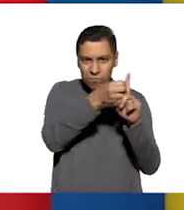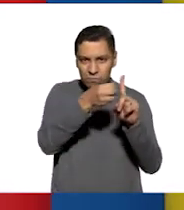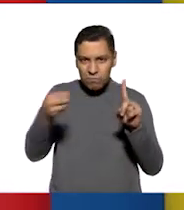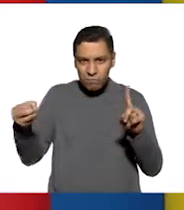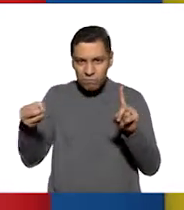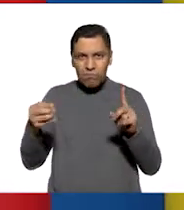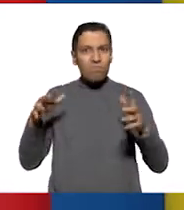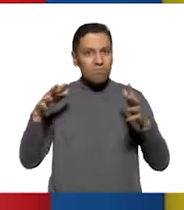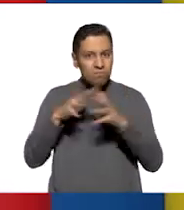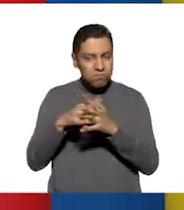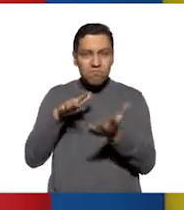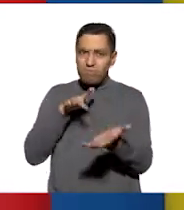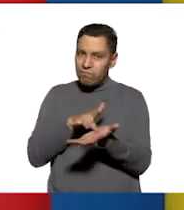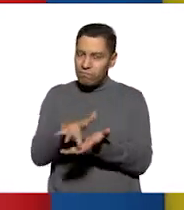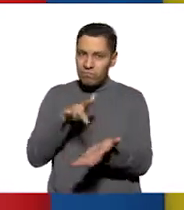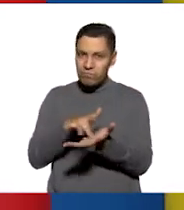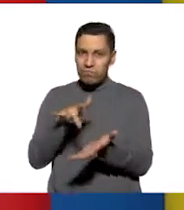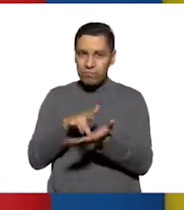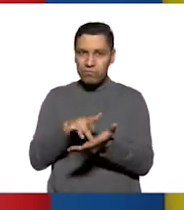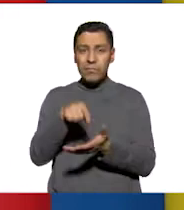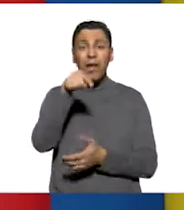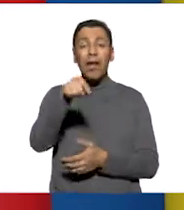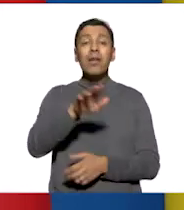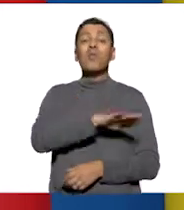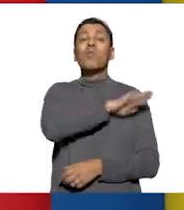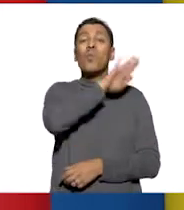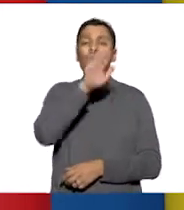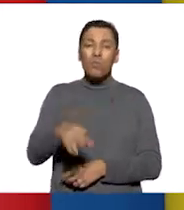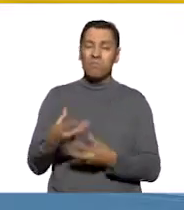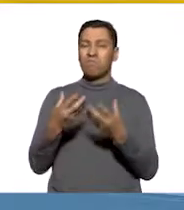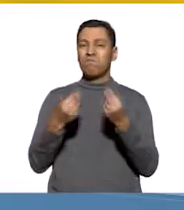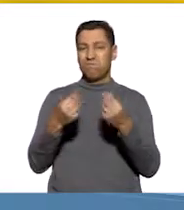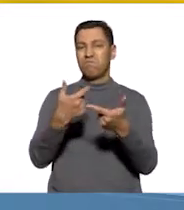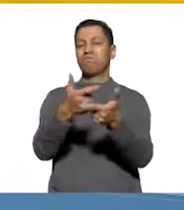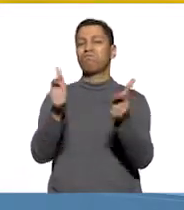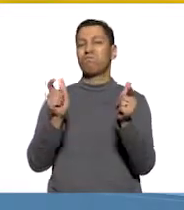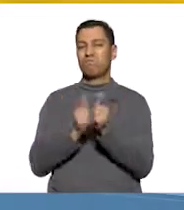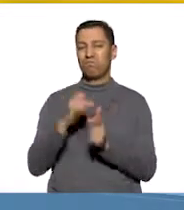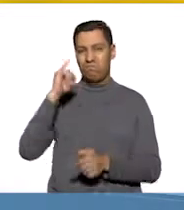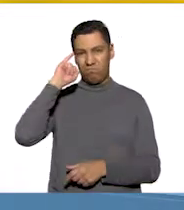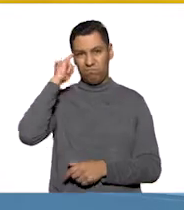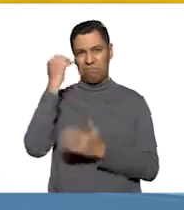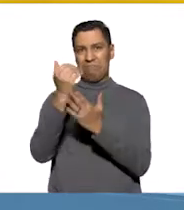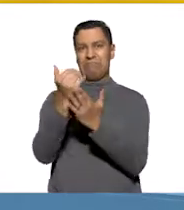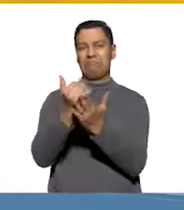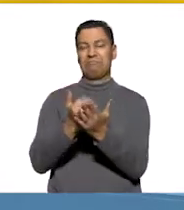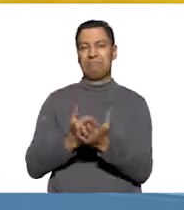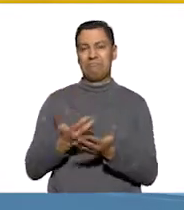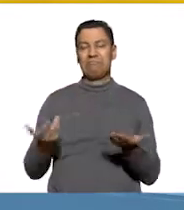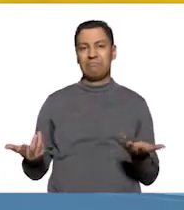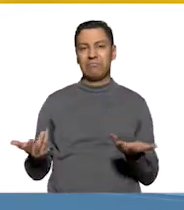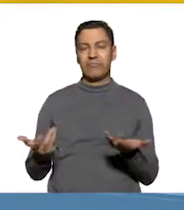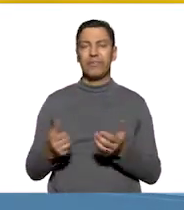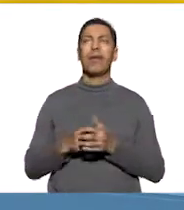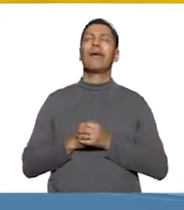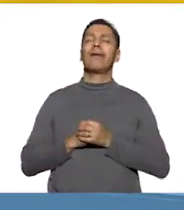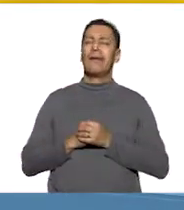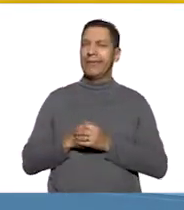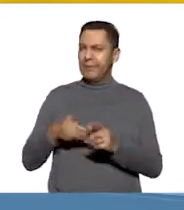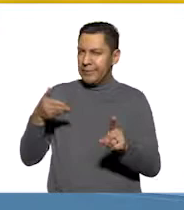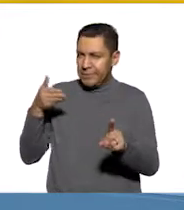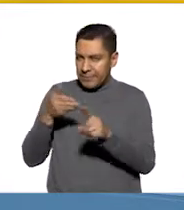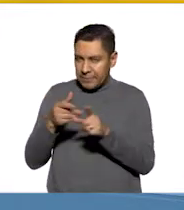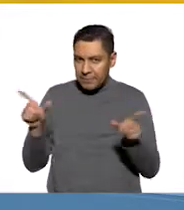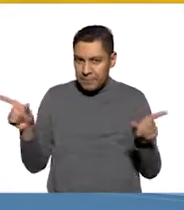en las batallas en las cuales murieron muchísimos indígenas. Entonces, en términos generales, podemos decir que los factores